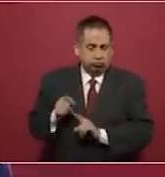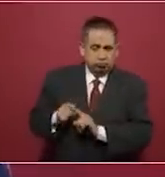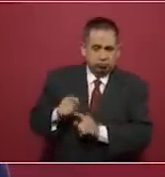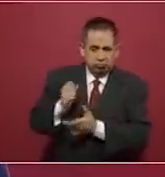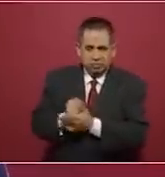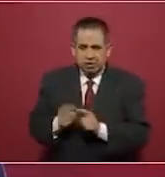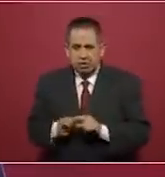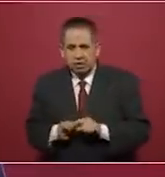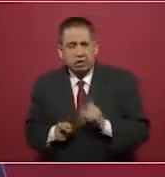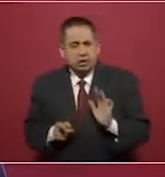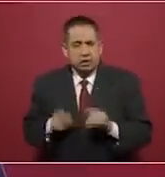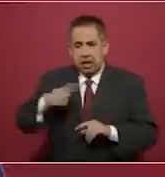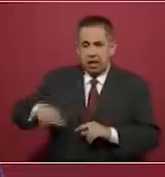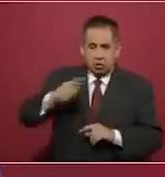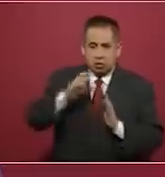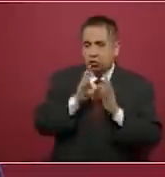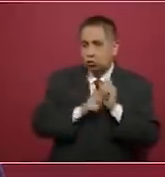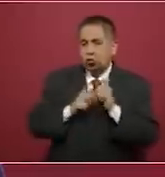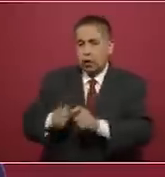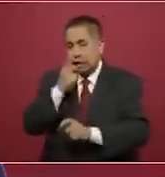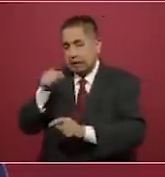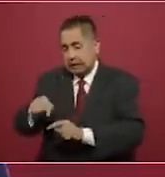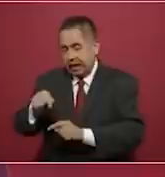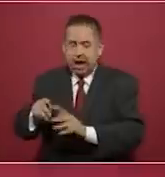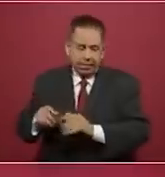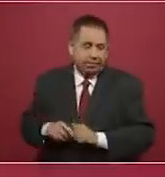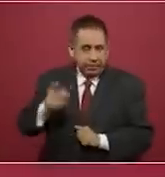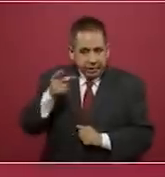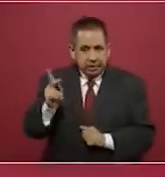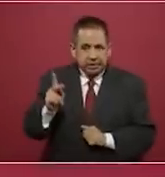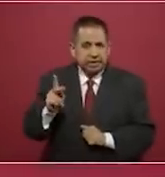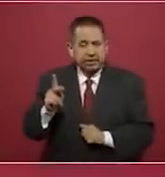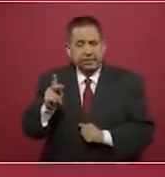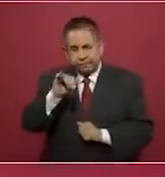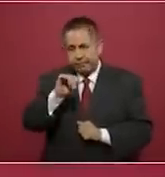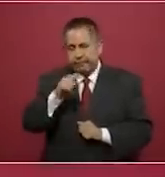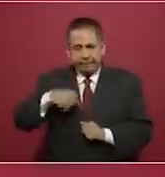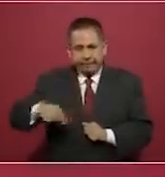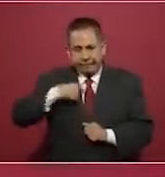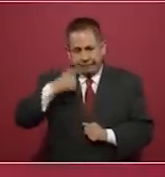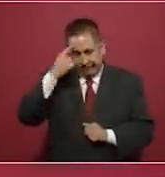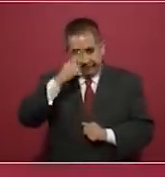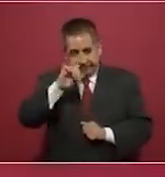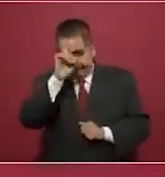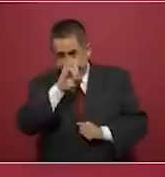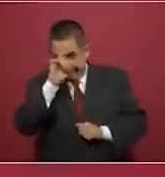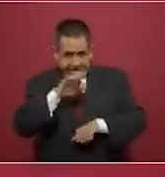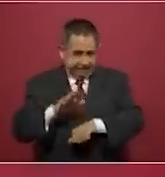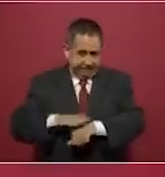y de acuerdo a sus facultades pero si estamos recomendando